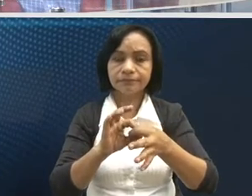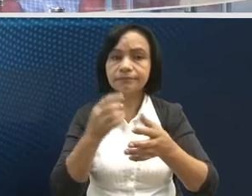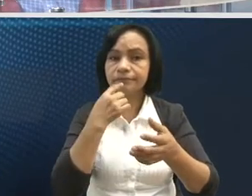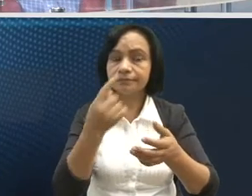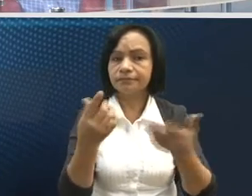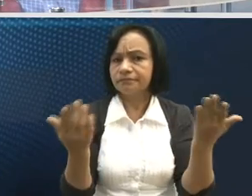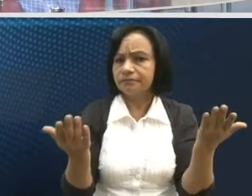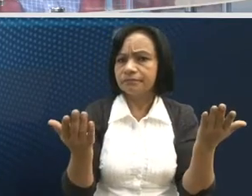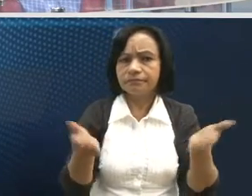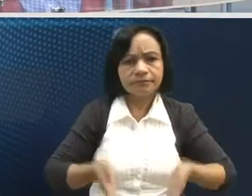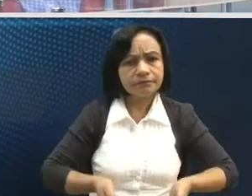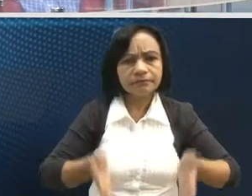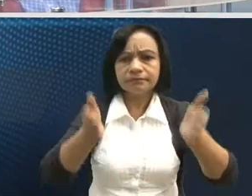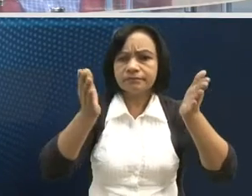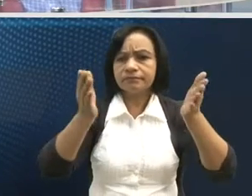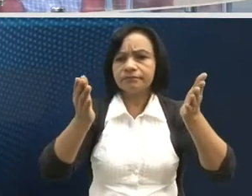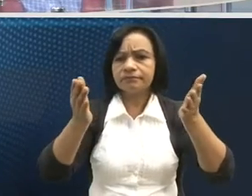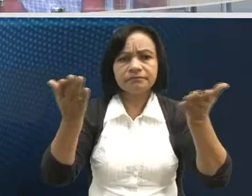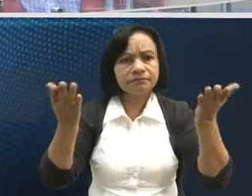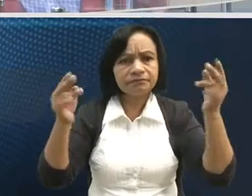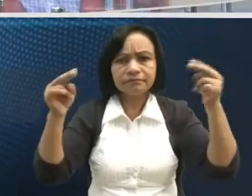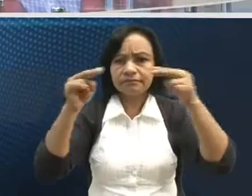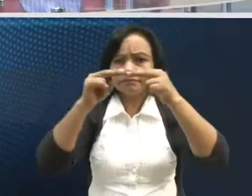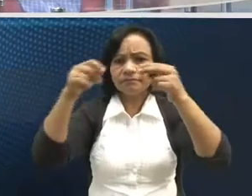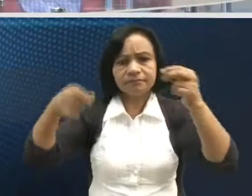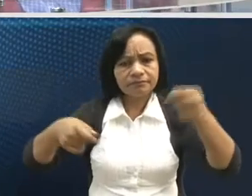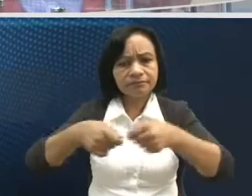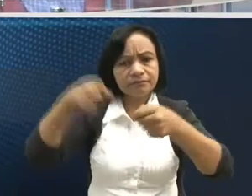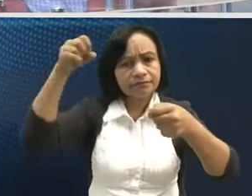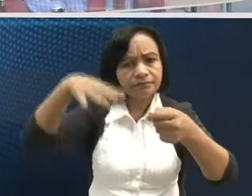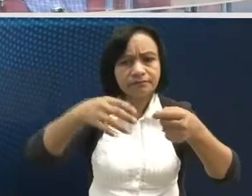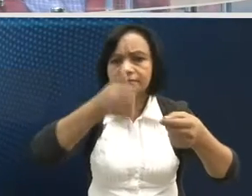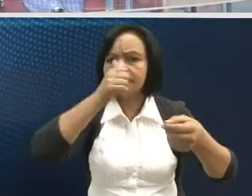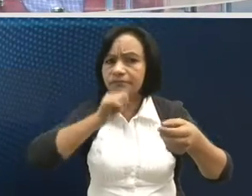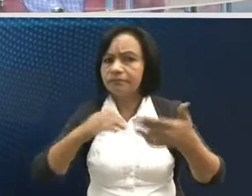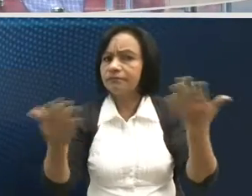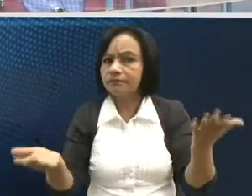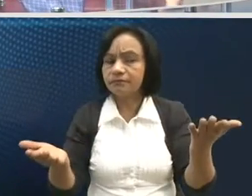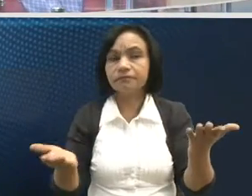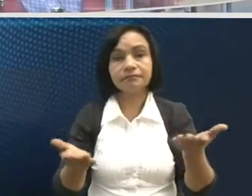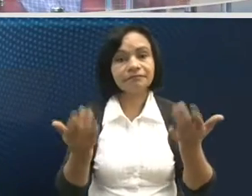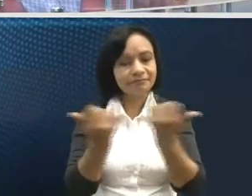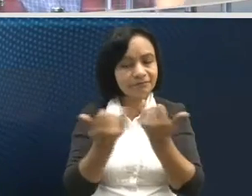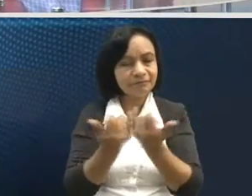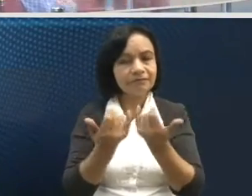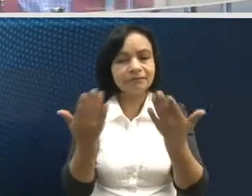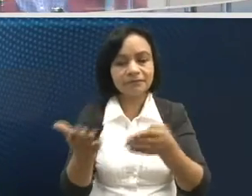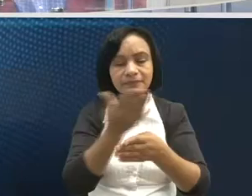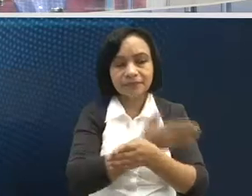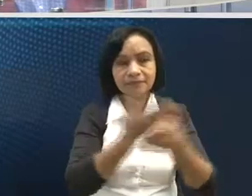bueno, sí. ¿Qué tiene que ver la carretera? ¿Qué tiene que ver la energía? ¿Qué tiene que ver el agua potable? Bueno, tiene que ver mucho con la educación. ¿Por qué? Porque eso te